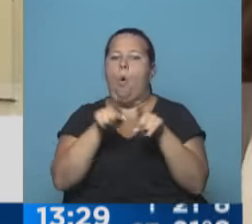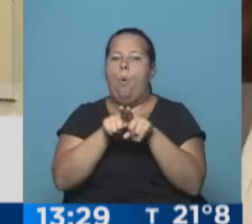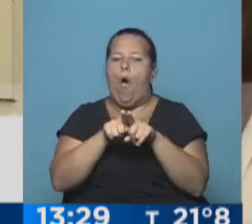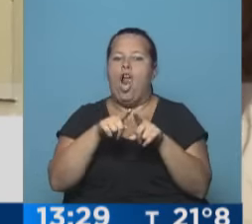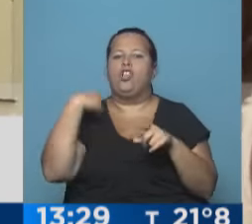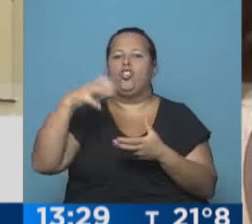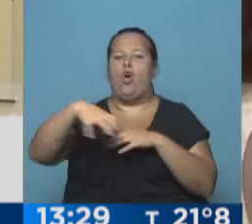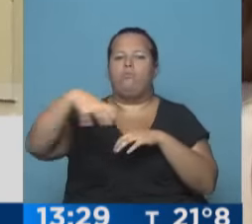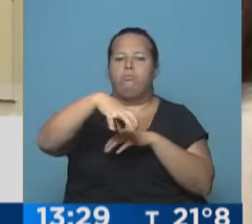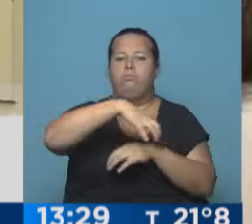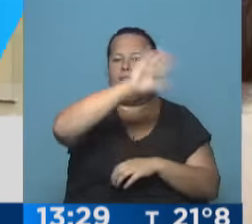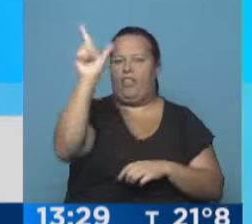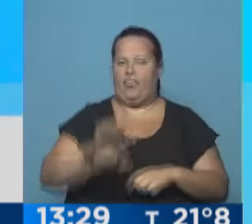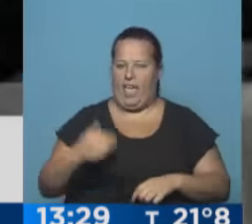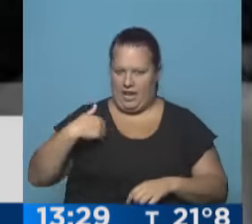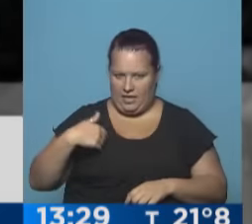todas las delegaciones del país.